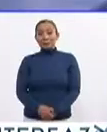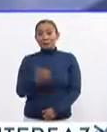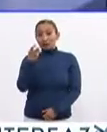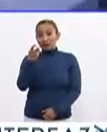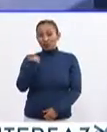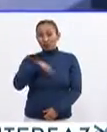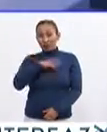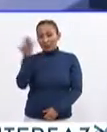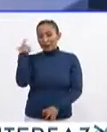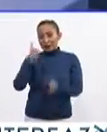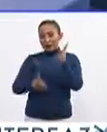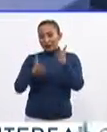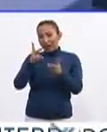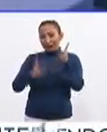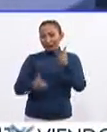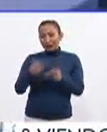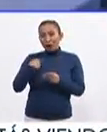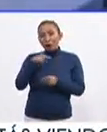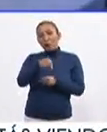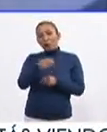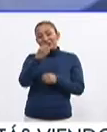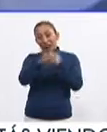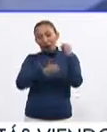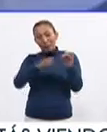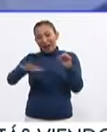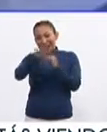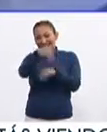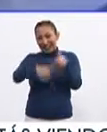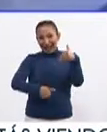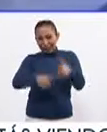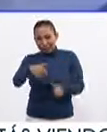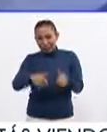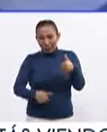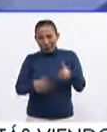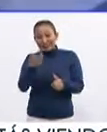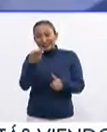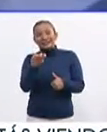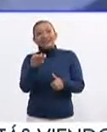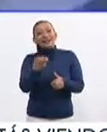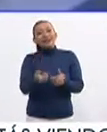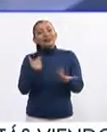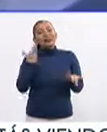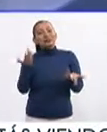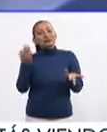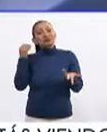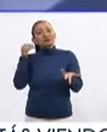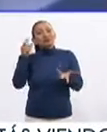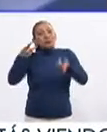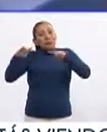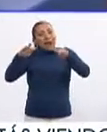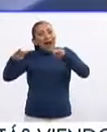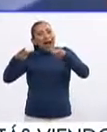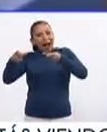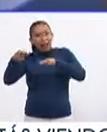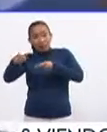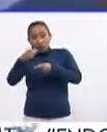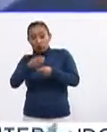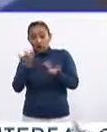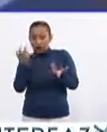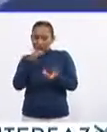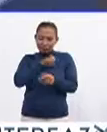Precisamente estábamos platicando, Omar, cómo esta escena del teatro y de este tipo de puestas en escena que tienen